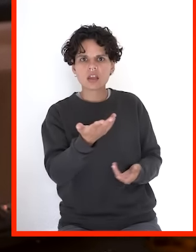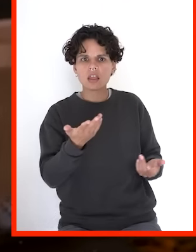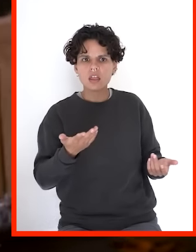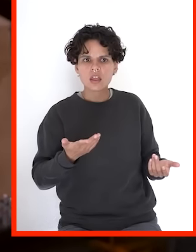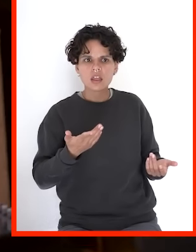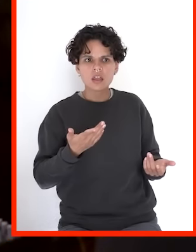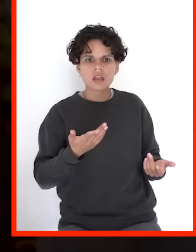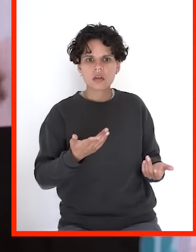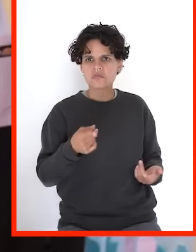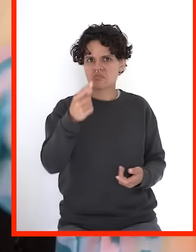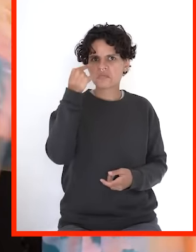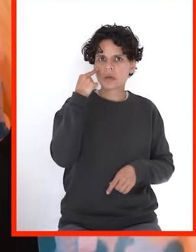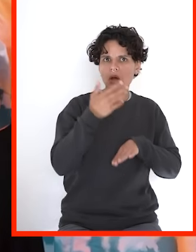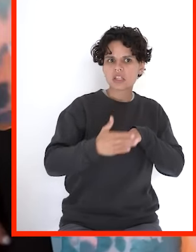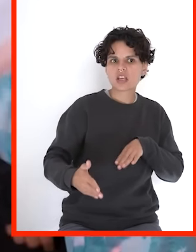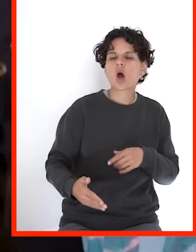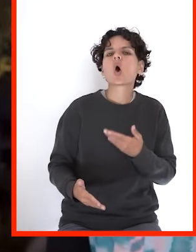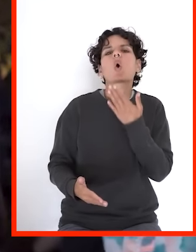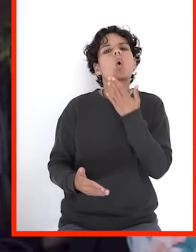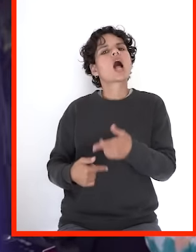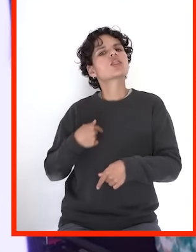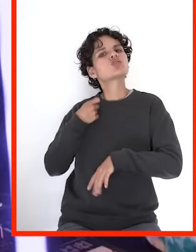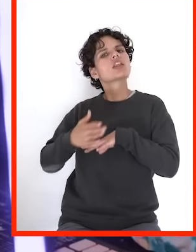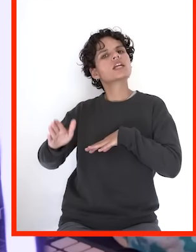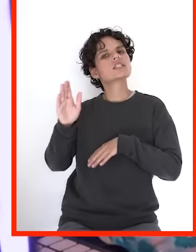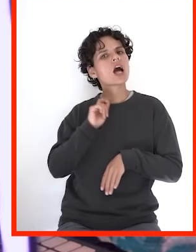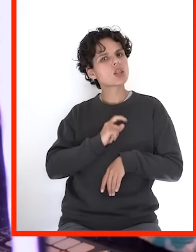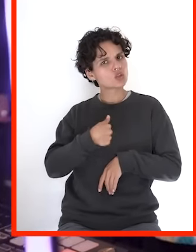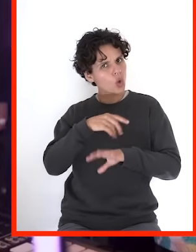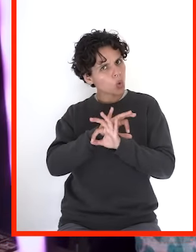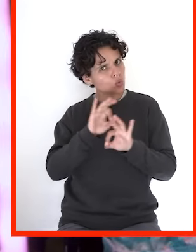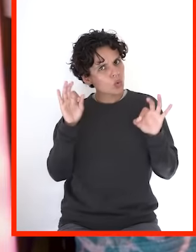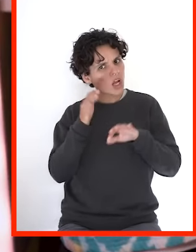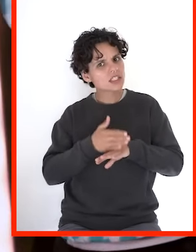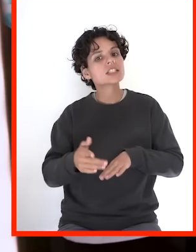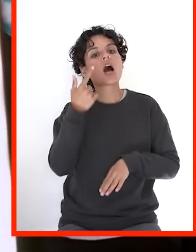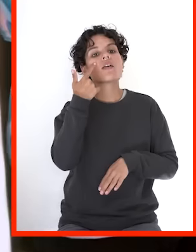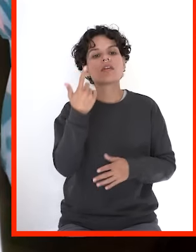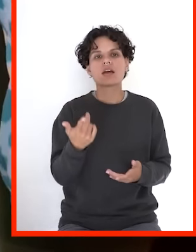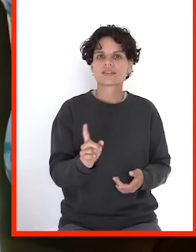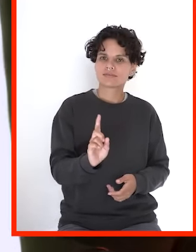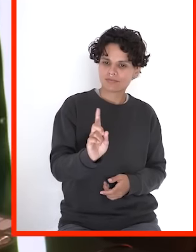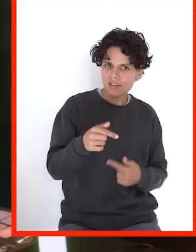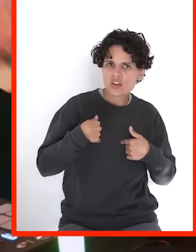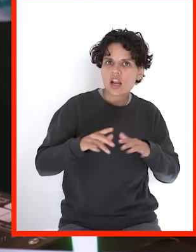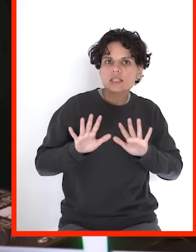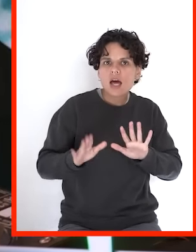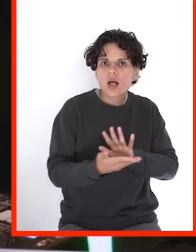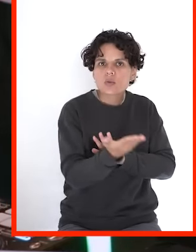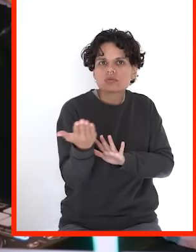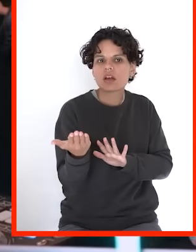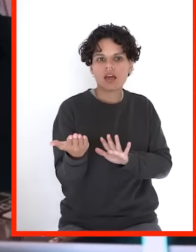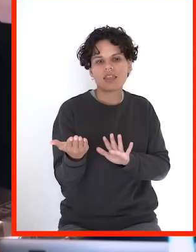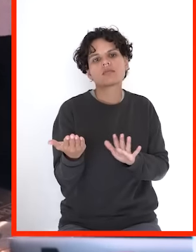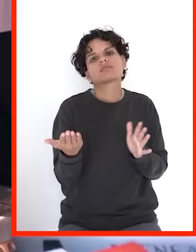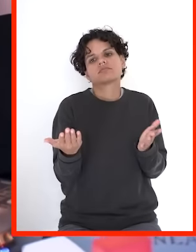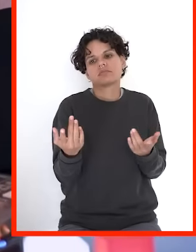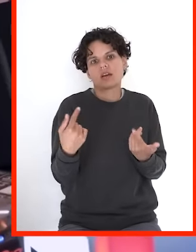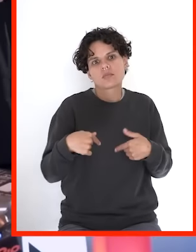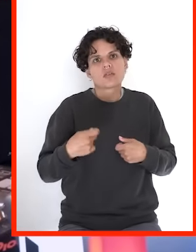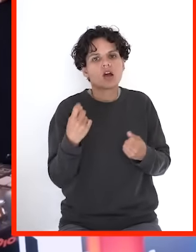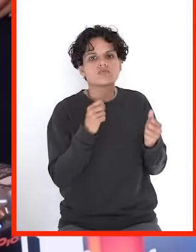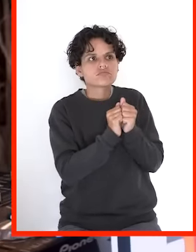pensamos que venía atrasado. ¿Hasta aquí? ¿Cuándo me atrasaba yo? ¿Cuándo me atrasaba yo? Hasta aquí ahora lo espero, ya tocamos con la Atenea todo